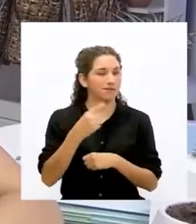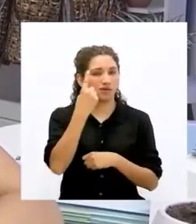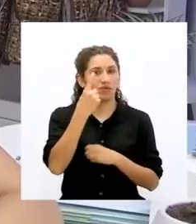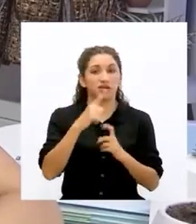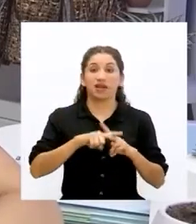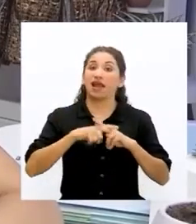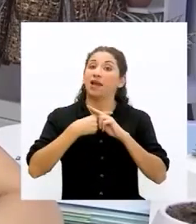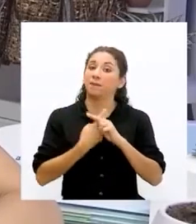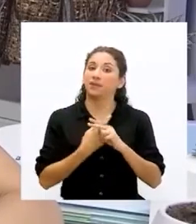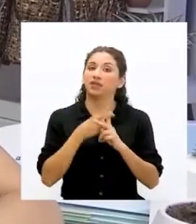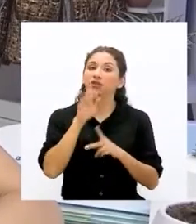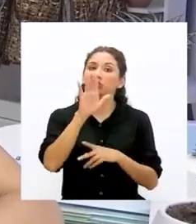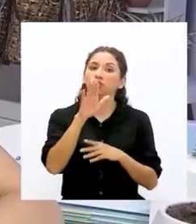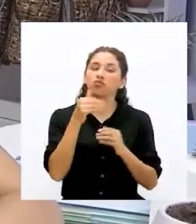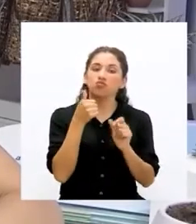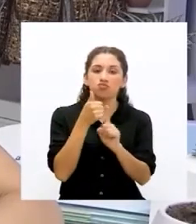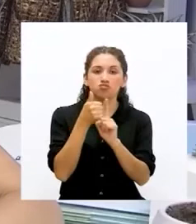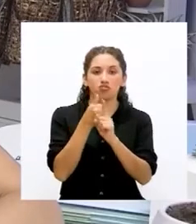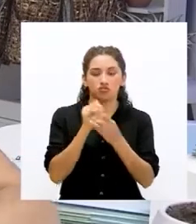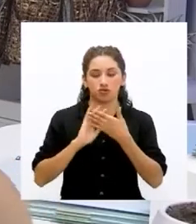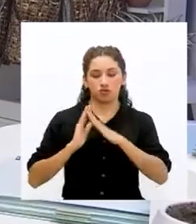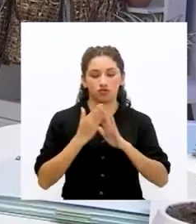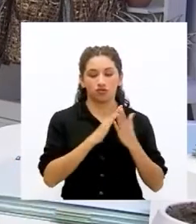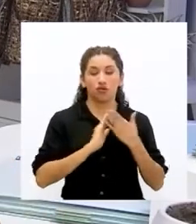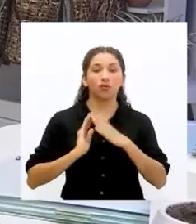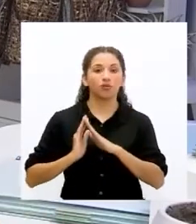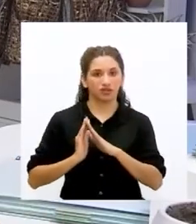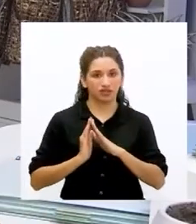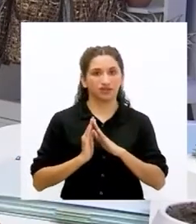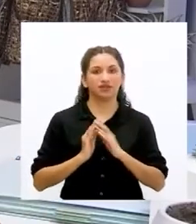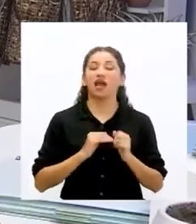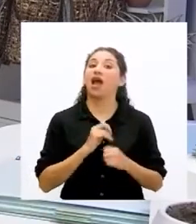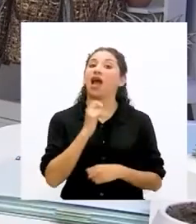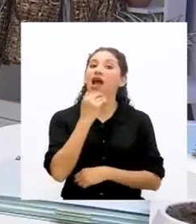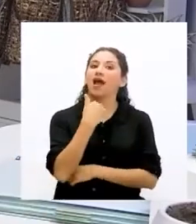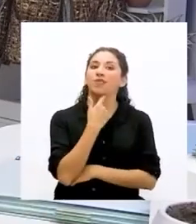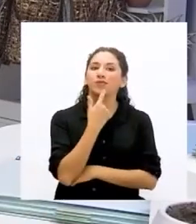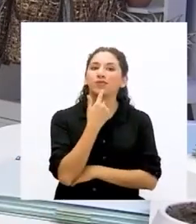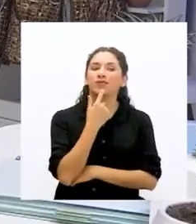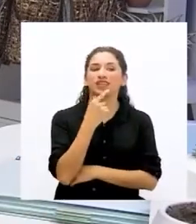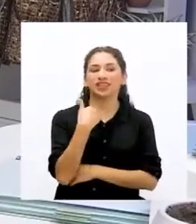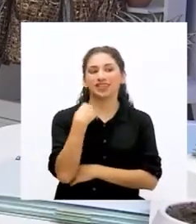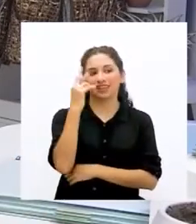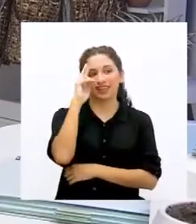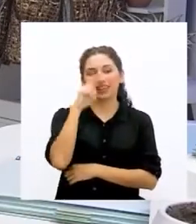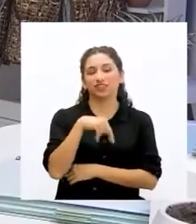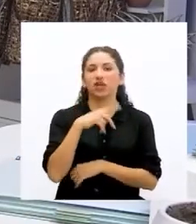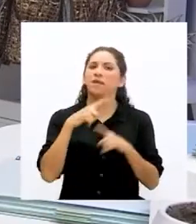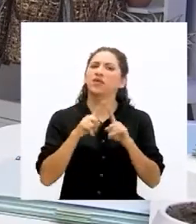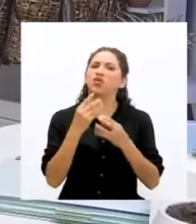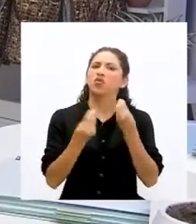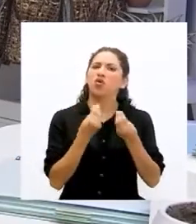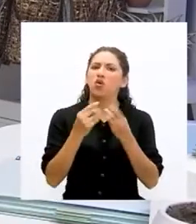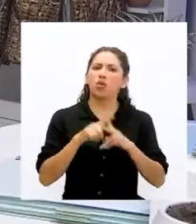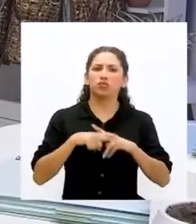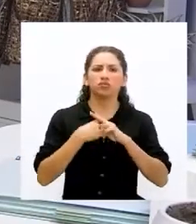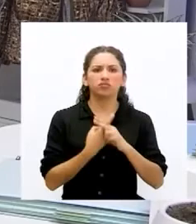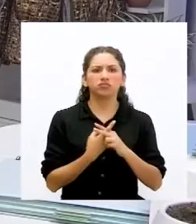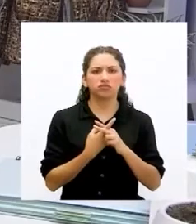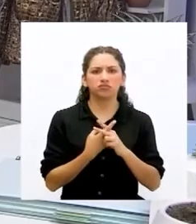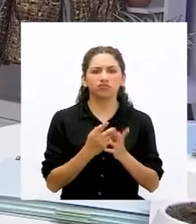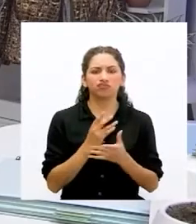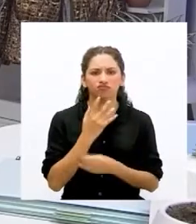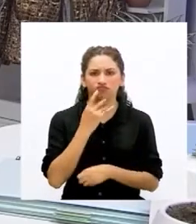sea comenzando desde tu propia comunidad. Tienes razón, pero ¿por dónde empezamos?